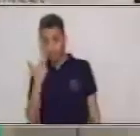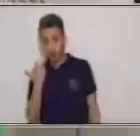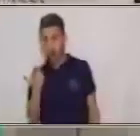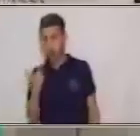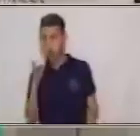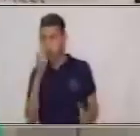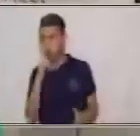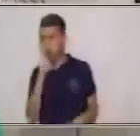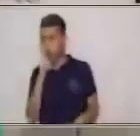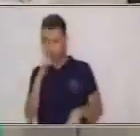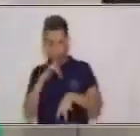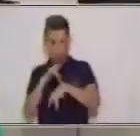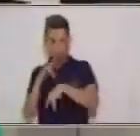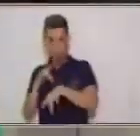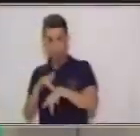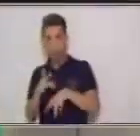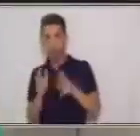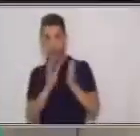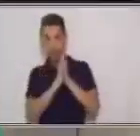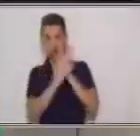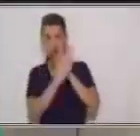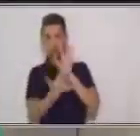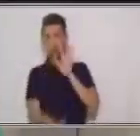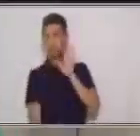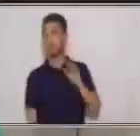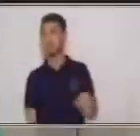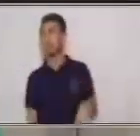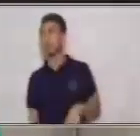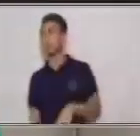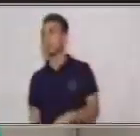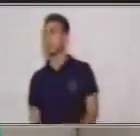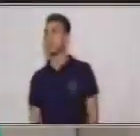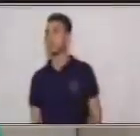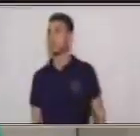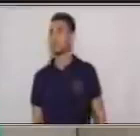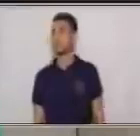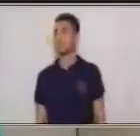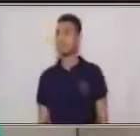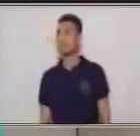están los sustantivos contables,